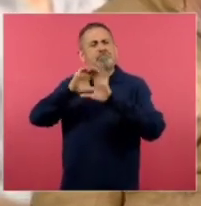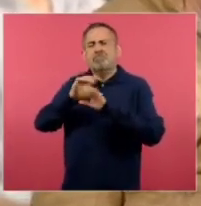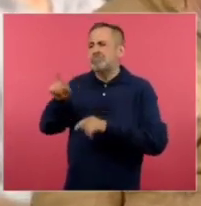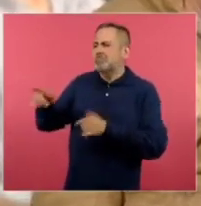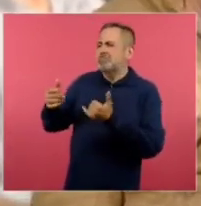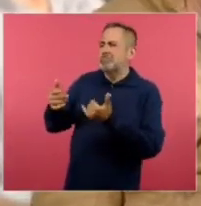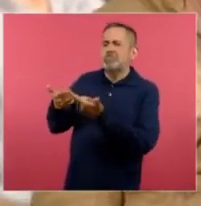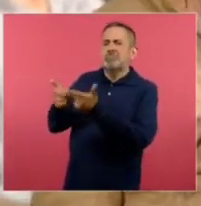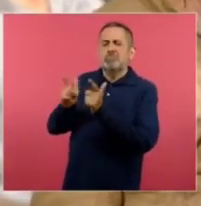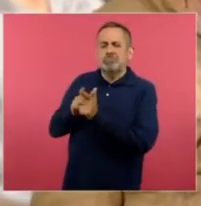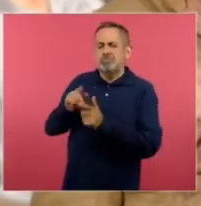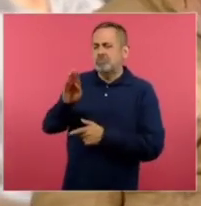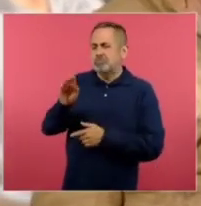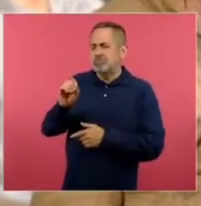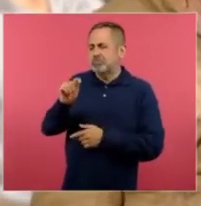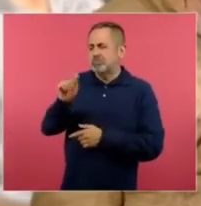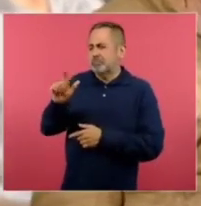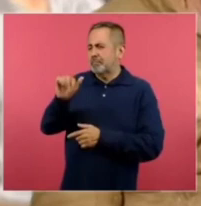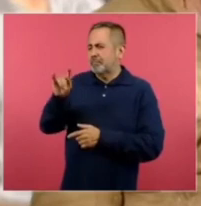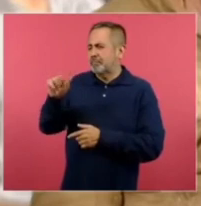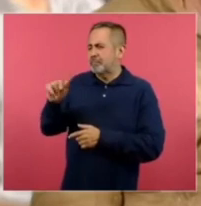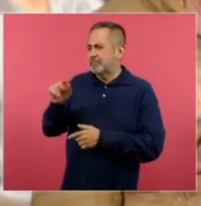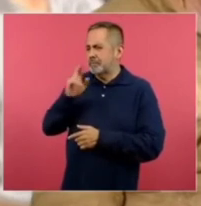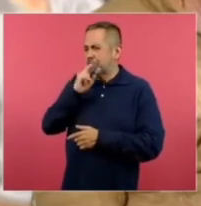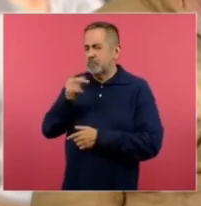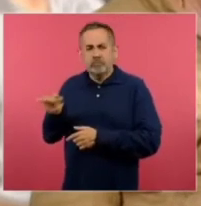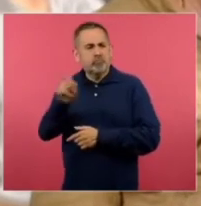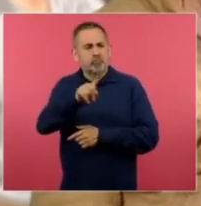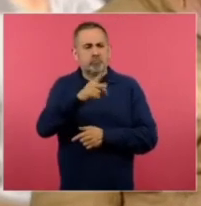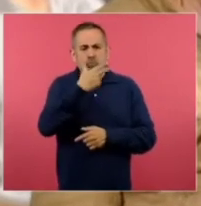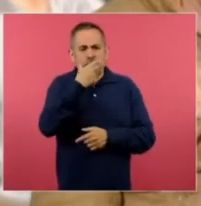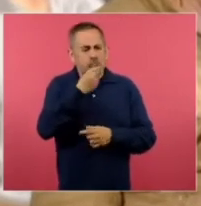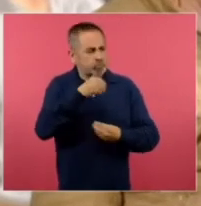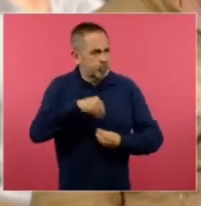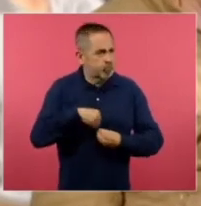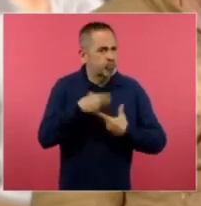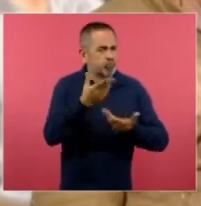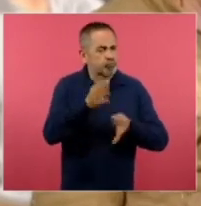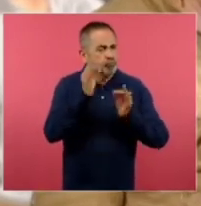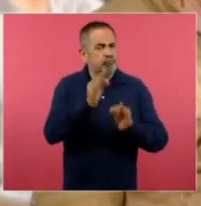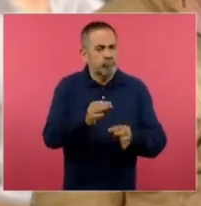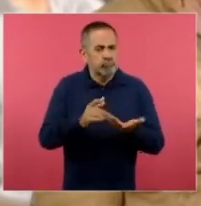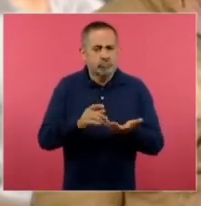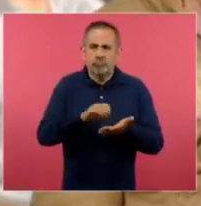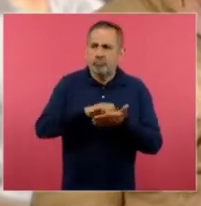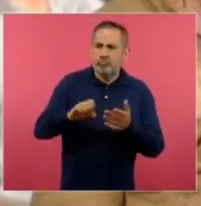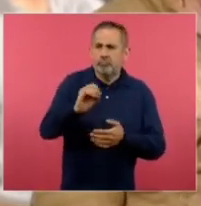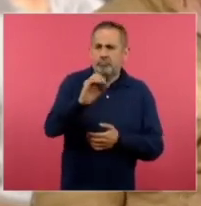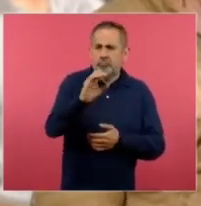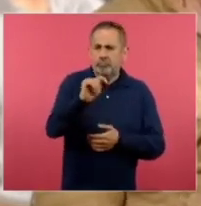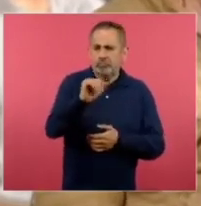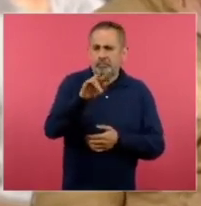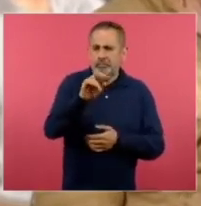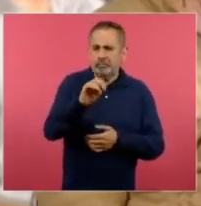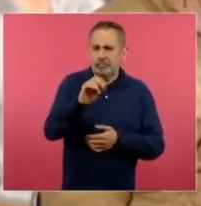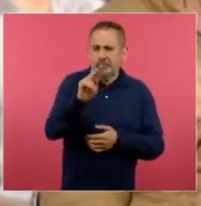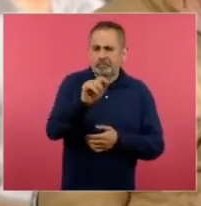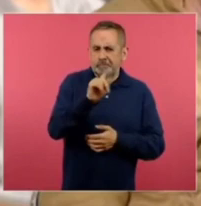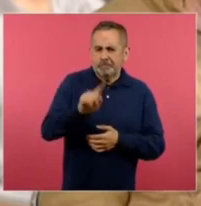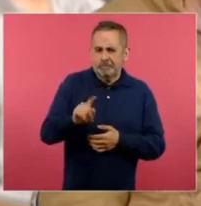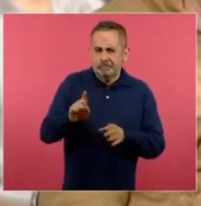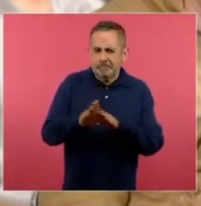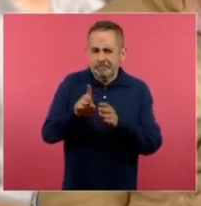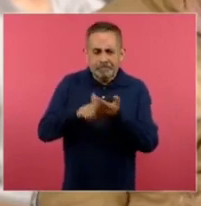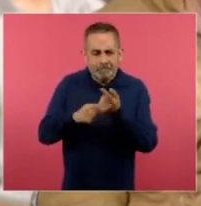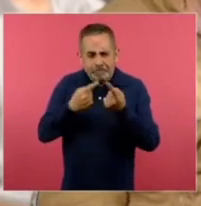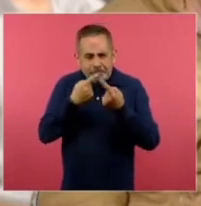Jerez y a lo mejor no de un poeta más convencional, como puede ser Octavio Paz. A esto se unen pues las